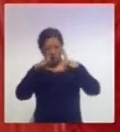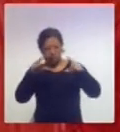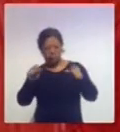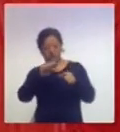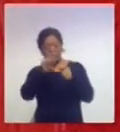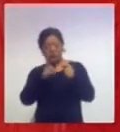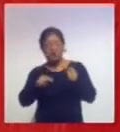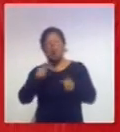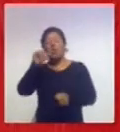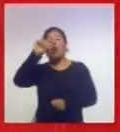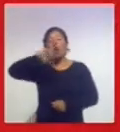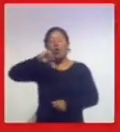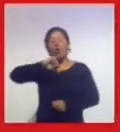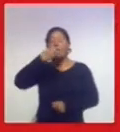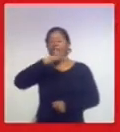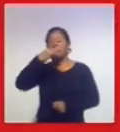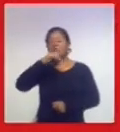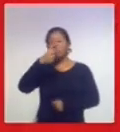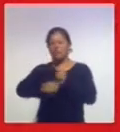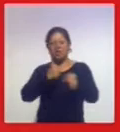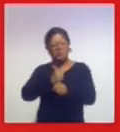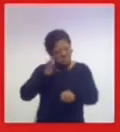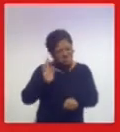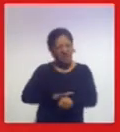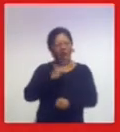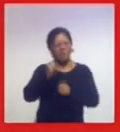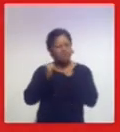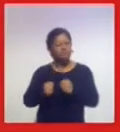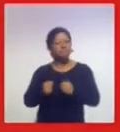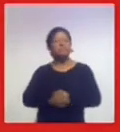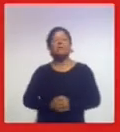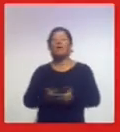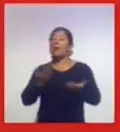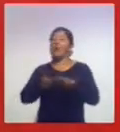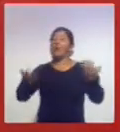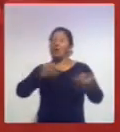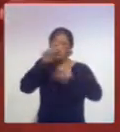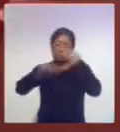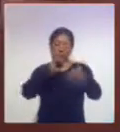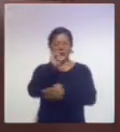de soberanía. Para Hora Noticias, Altagracia Corona.